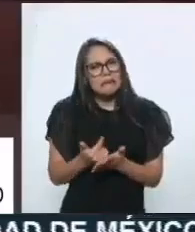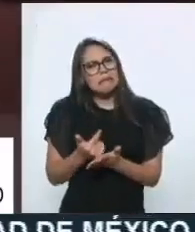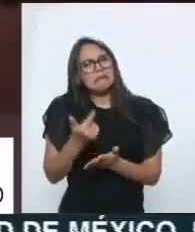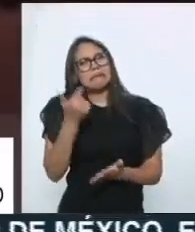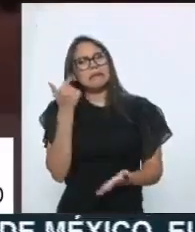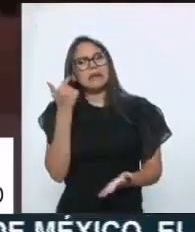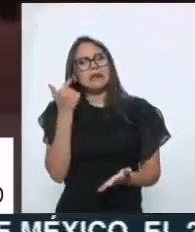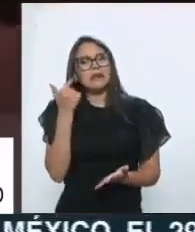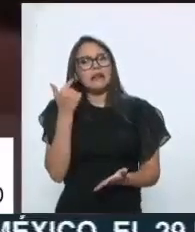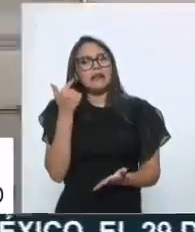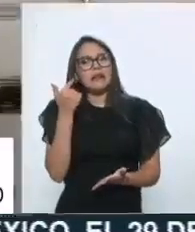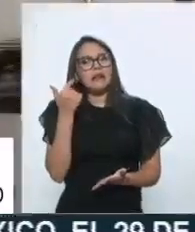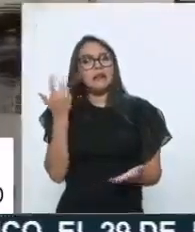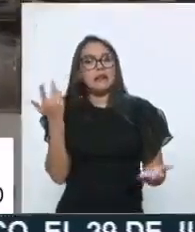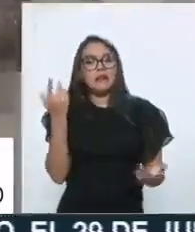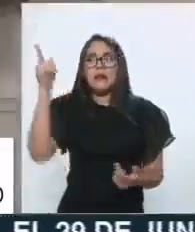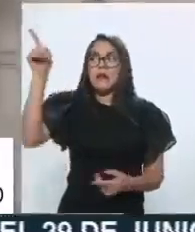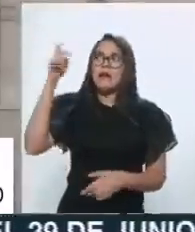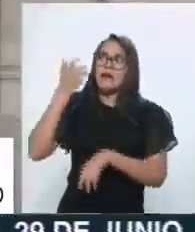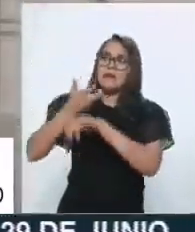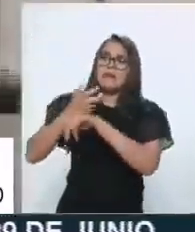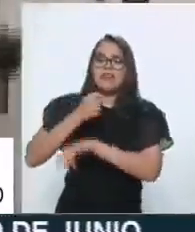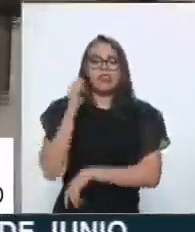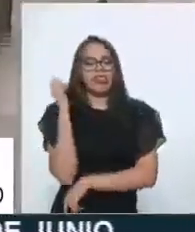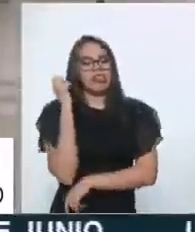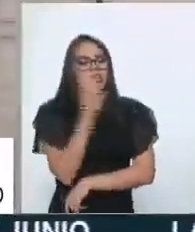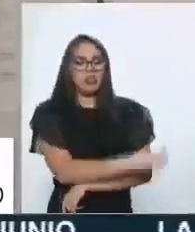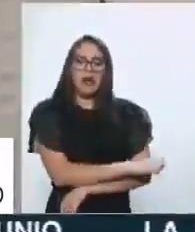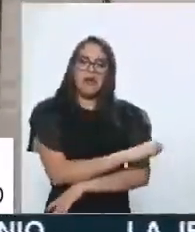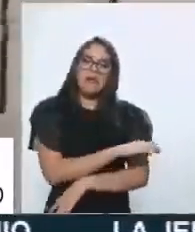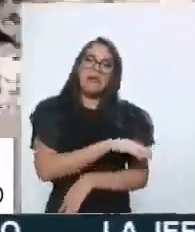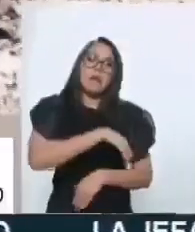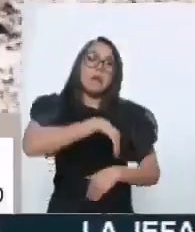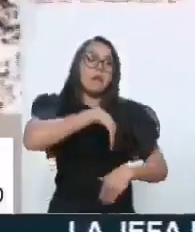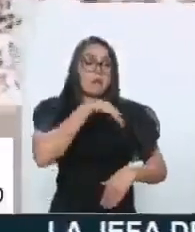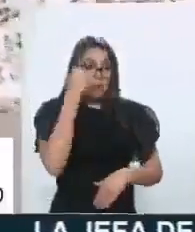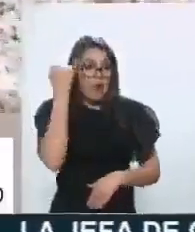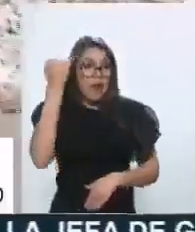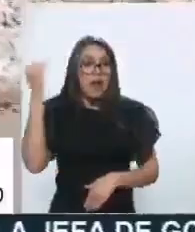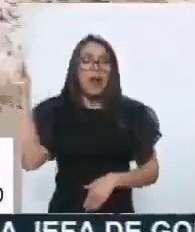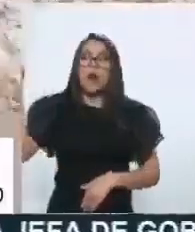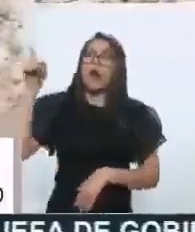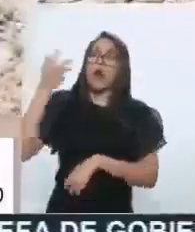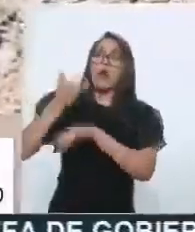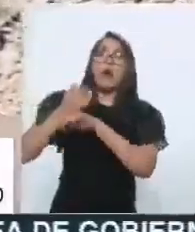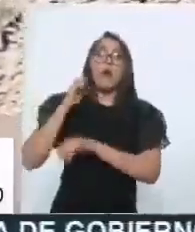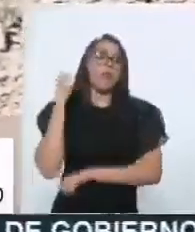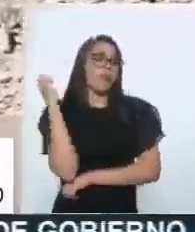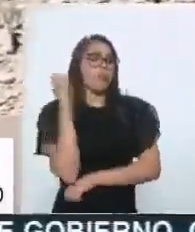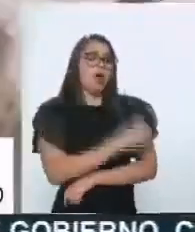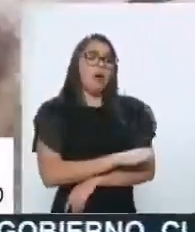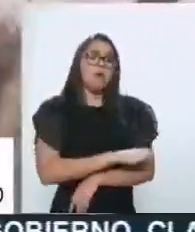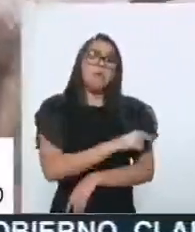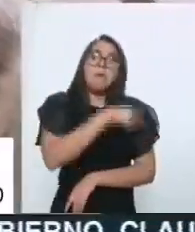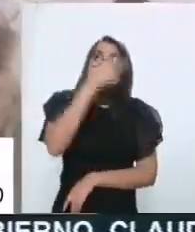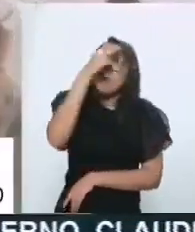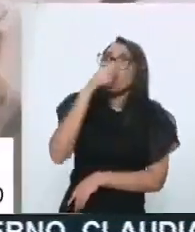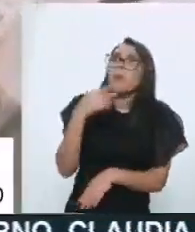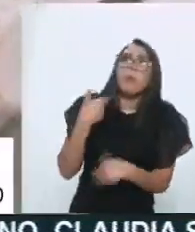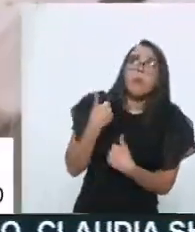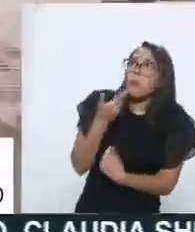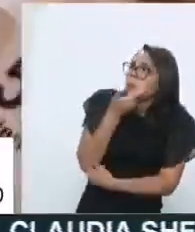les tomaron el pelo a nuestras autoridades y nuestras autoridades no preguntaron, oye, ¿y para qué quieres esta información? ¿Me explico? Y todos